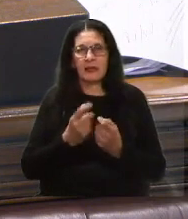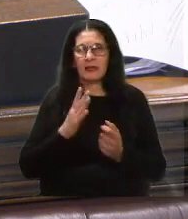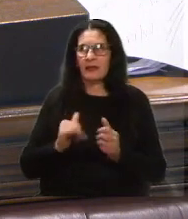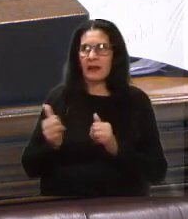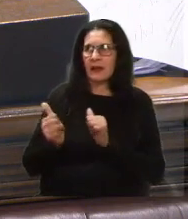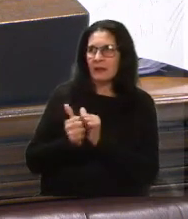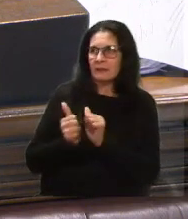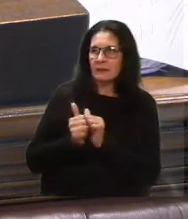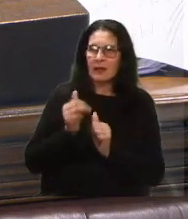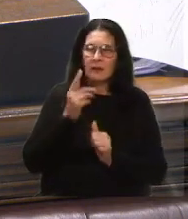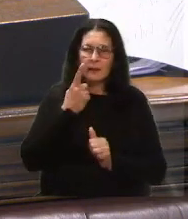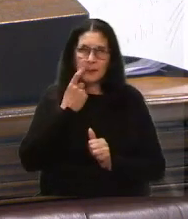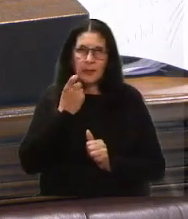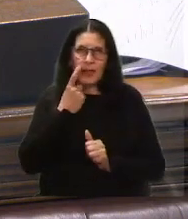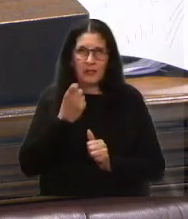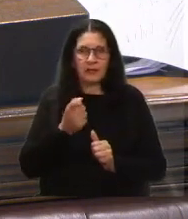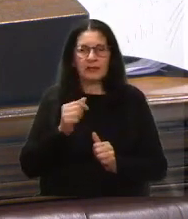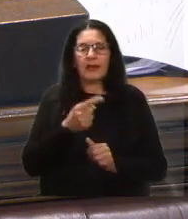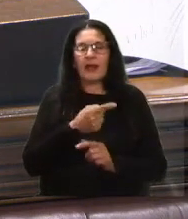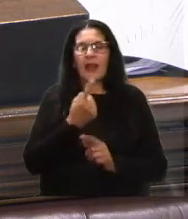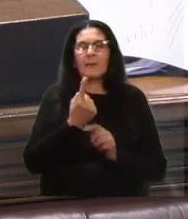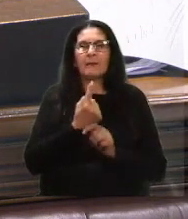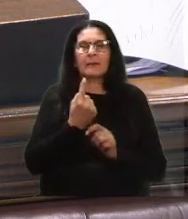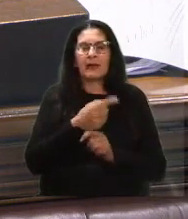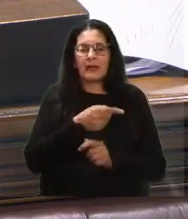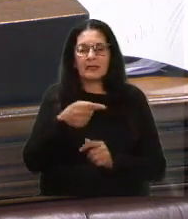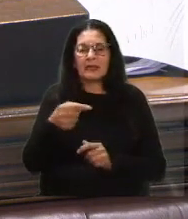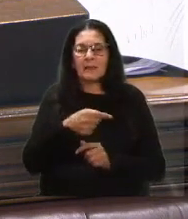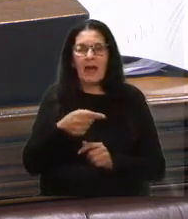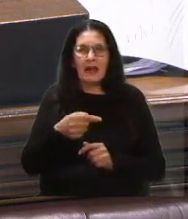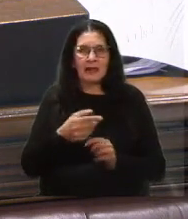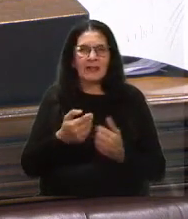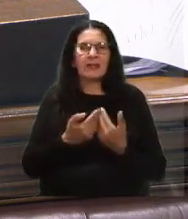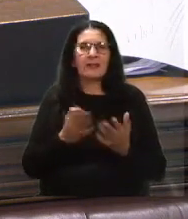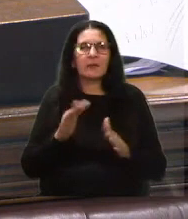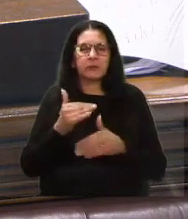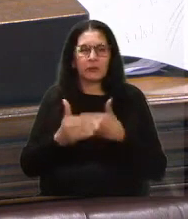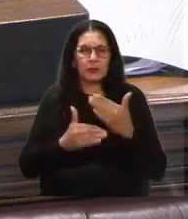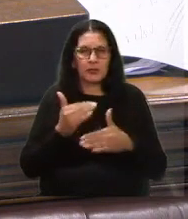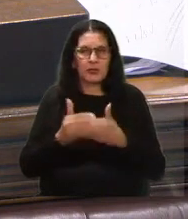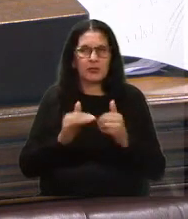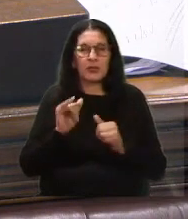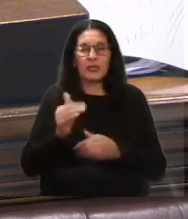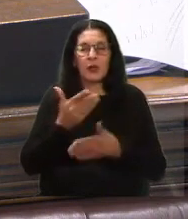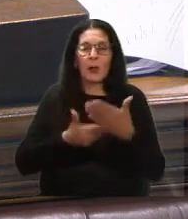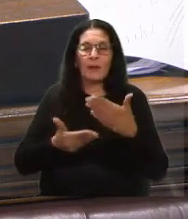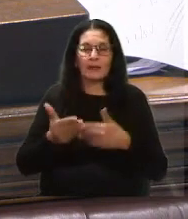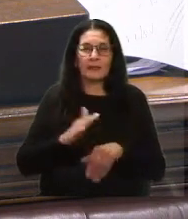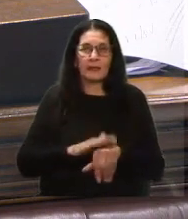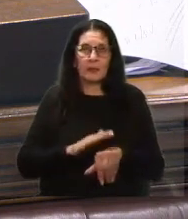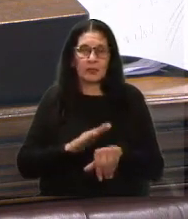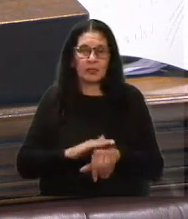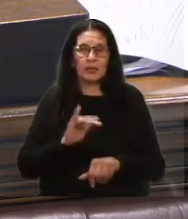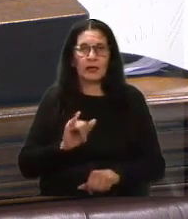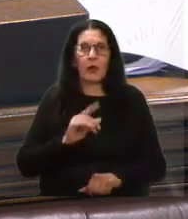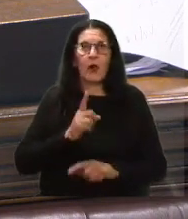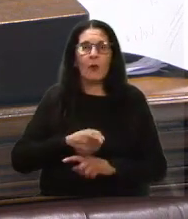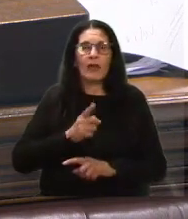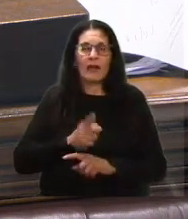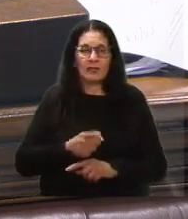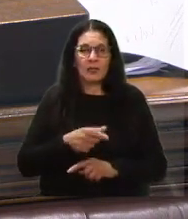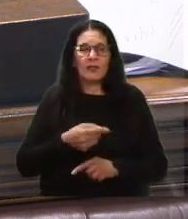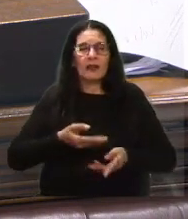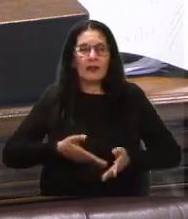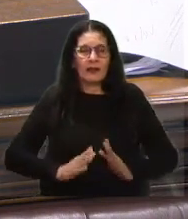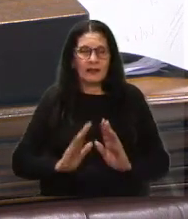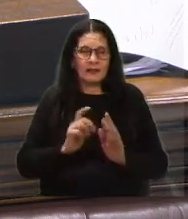acompañada por el padre sobre todo en las primeras semanas de este proceso y de compartir las responsabilidades y obligaciones del